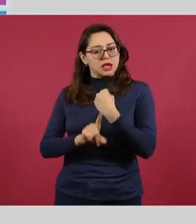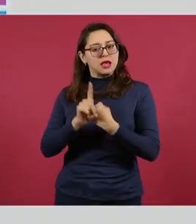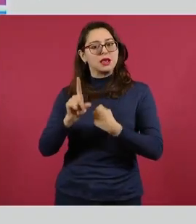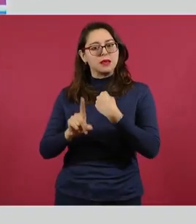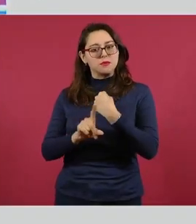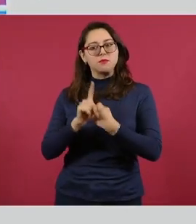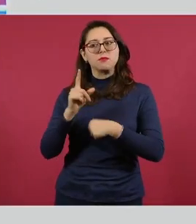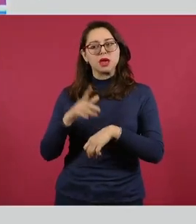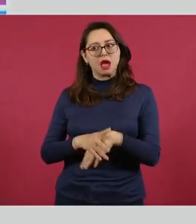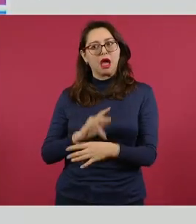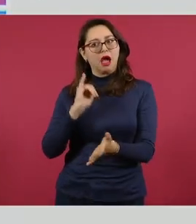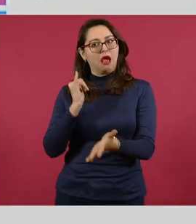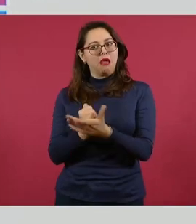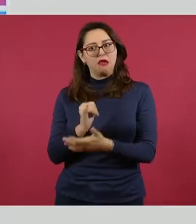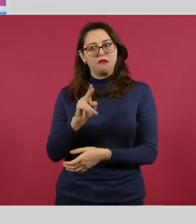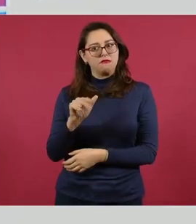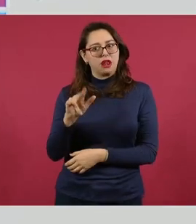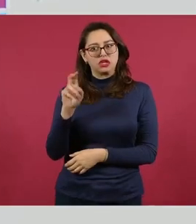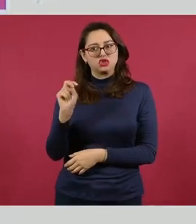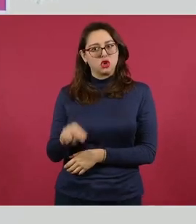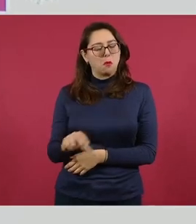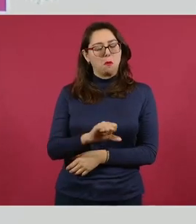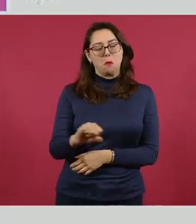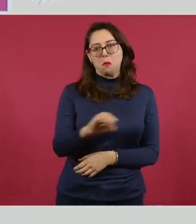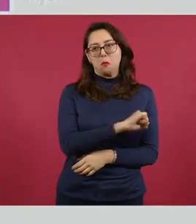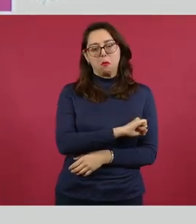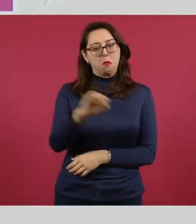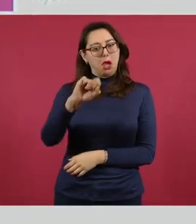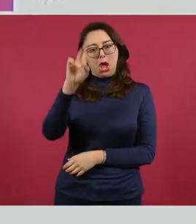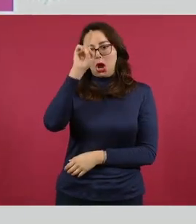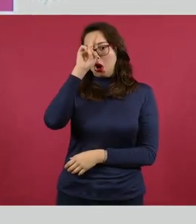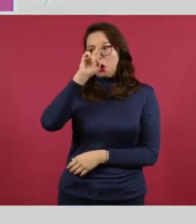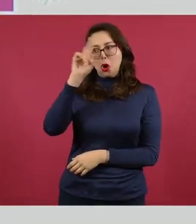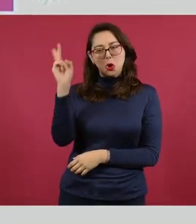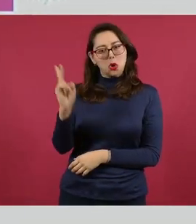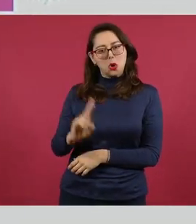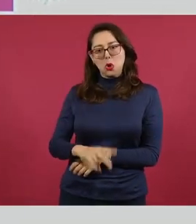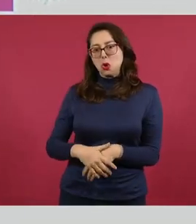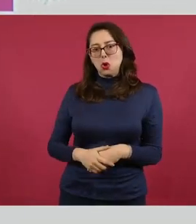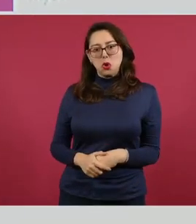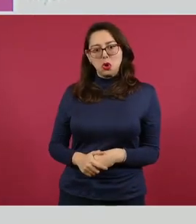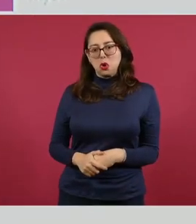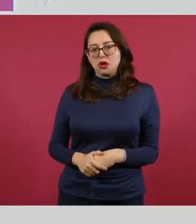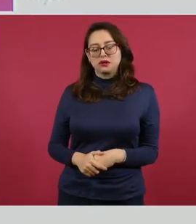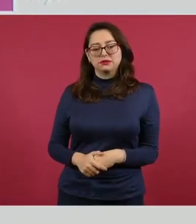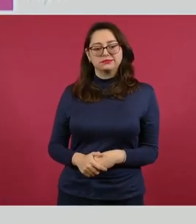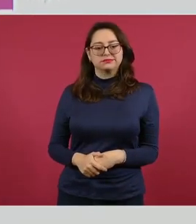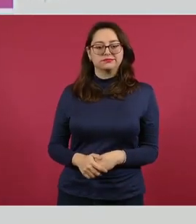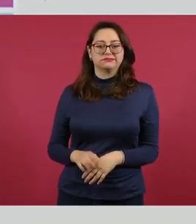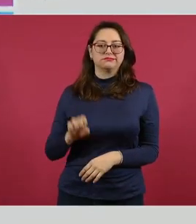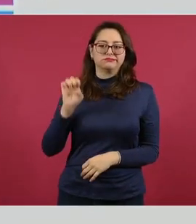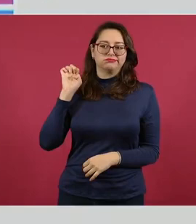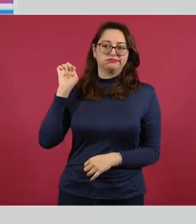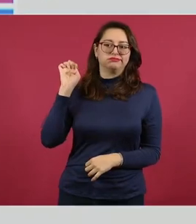iba a aumentar la inflación. Y nos engañaron